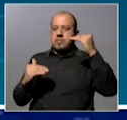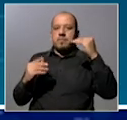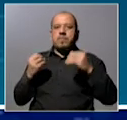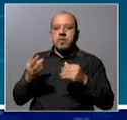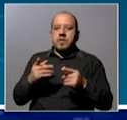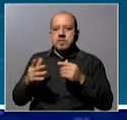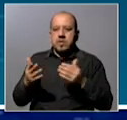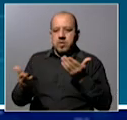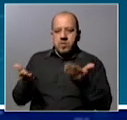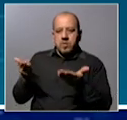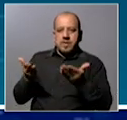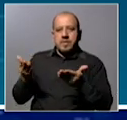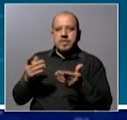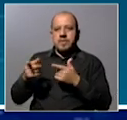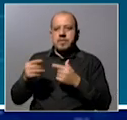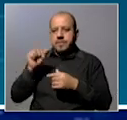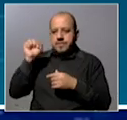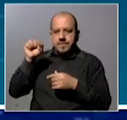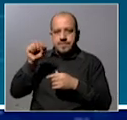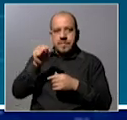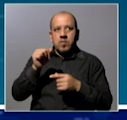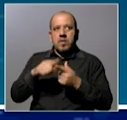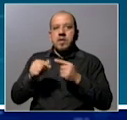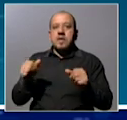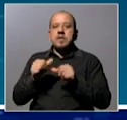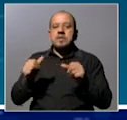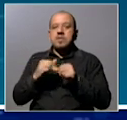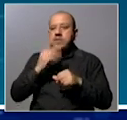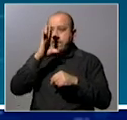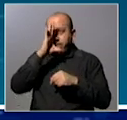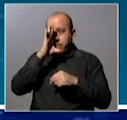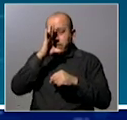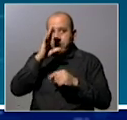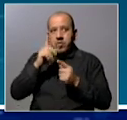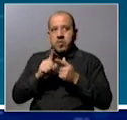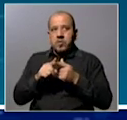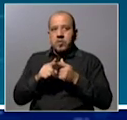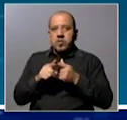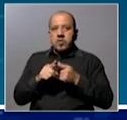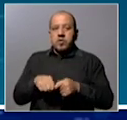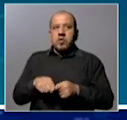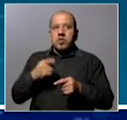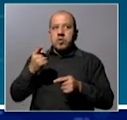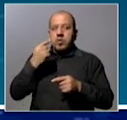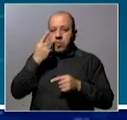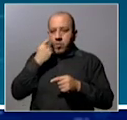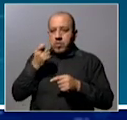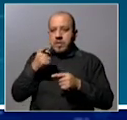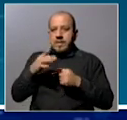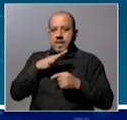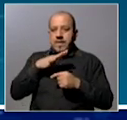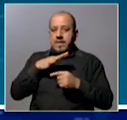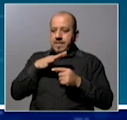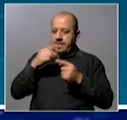con la serie de encuestas que se vienen haciendo desde el mes de febrero, vemos que la